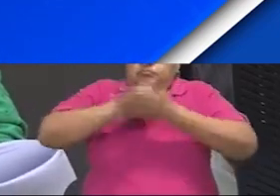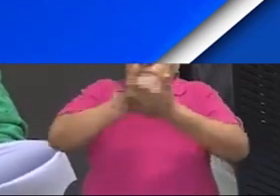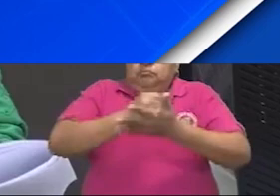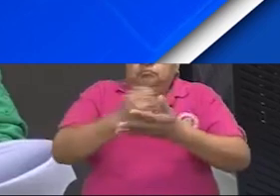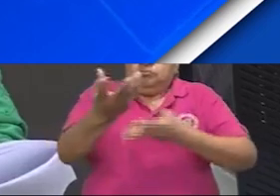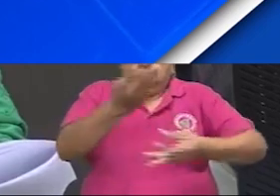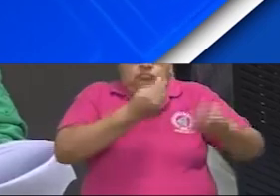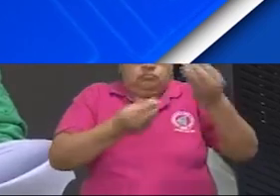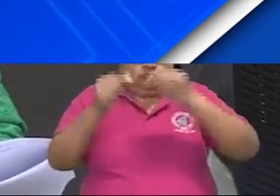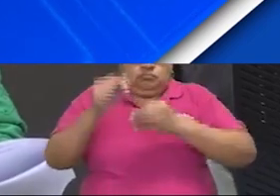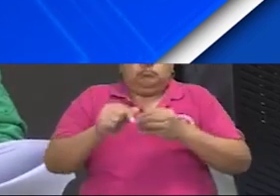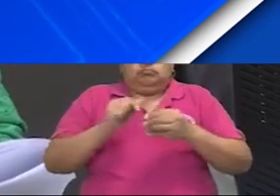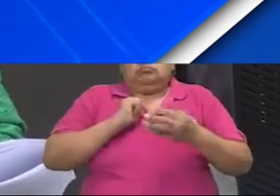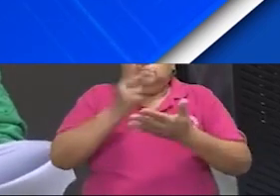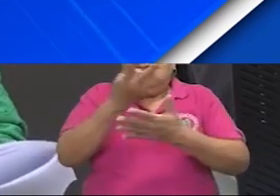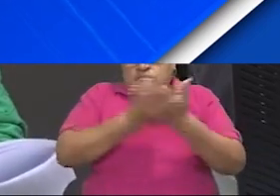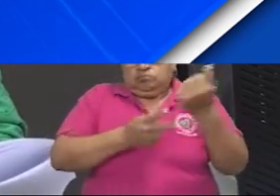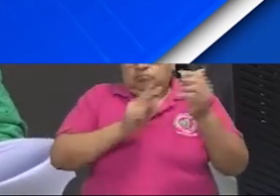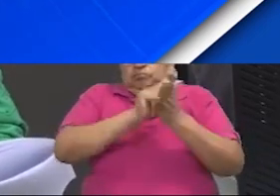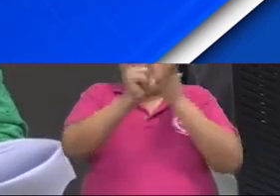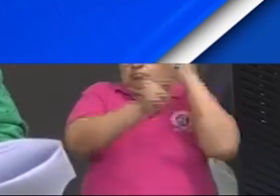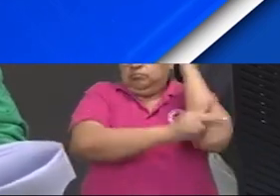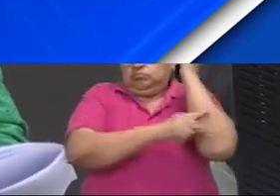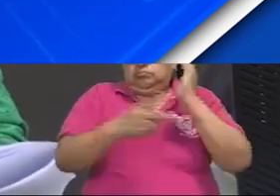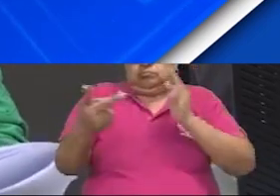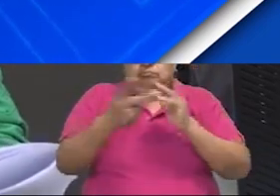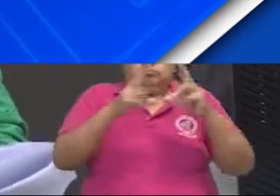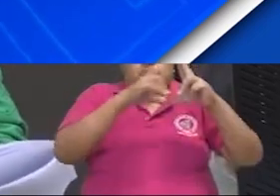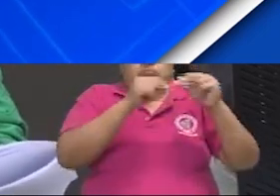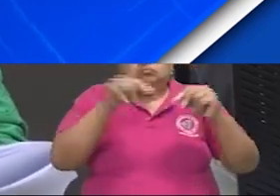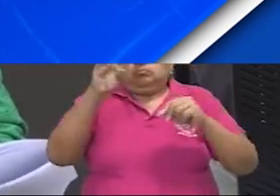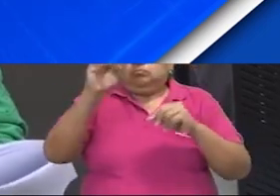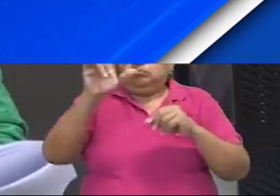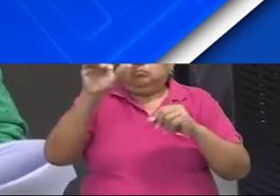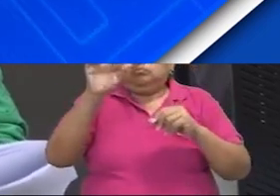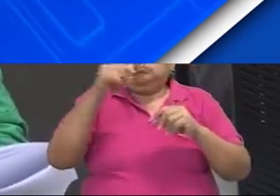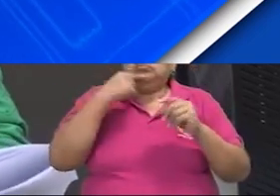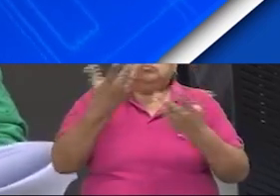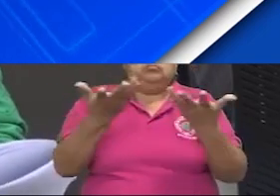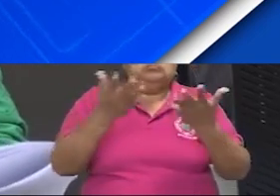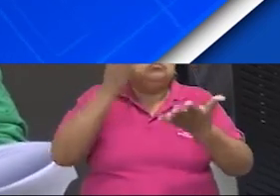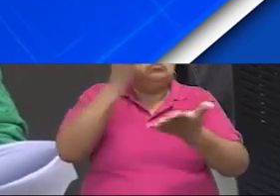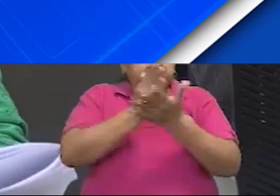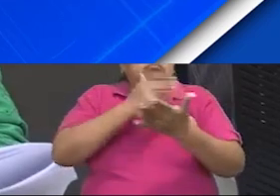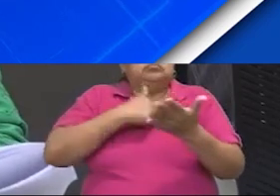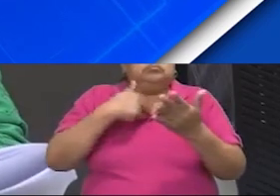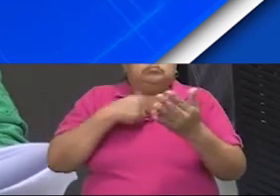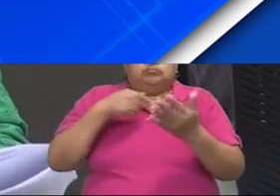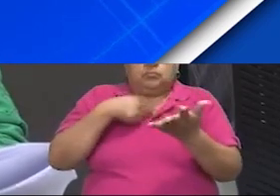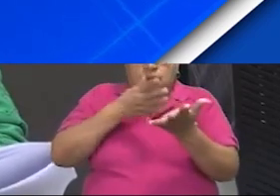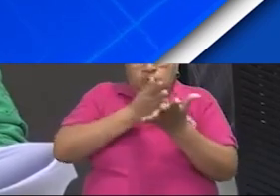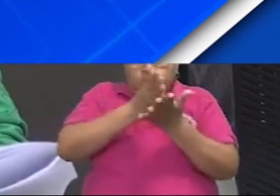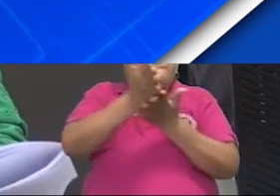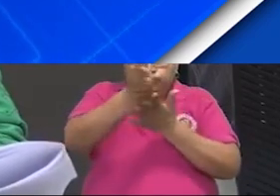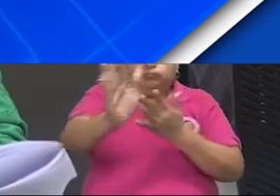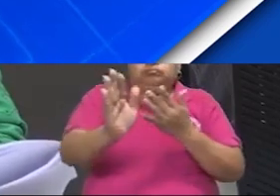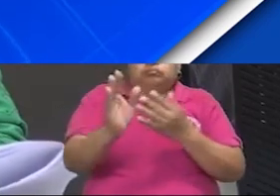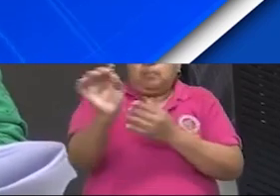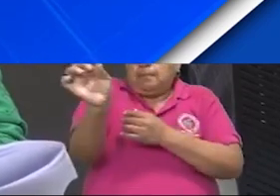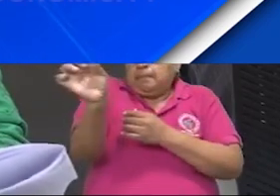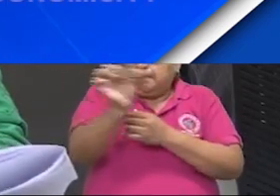cooperación económica entre ambas naciones, estableciendo una línea de crédito